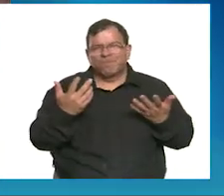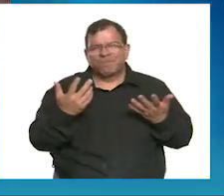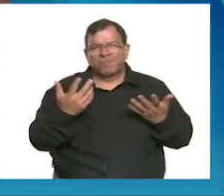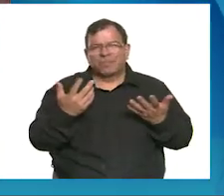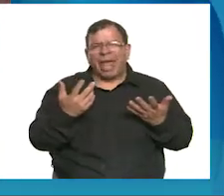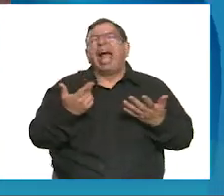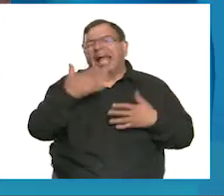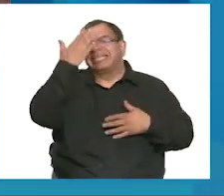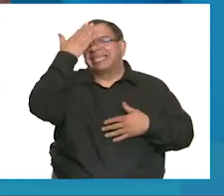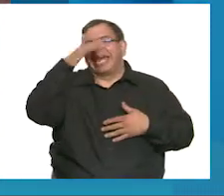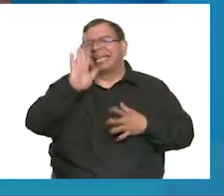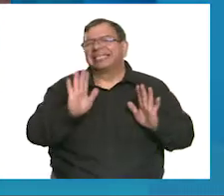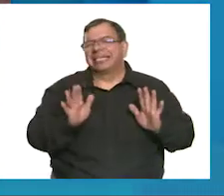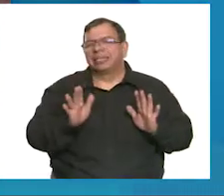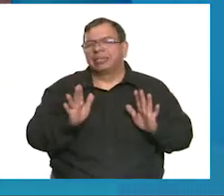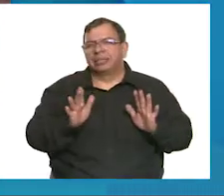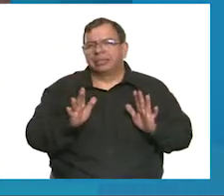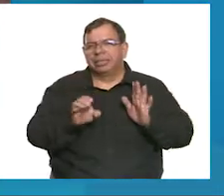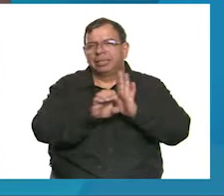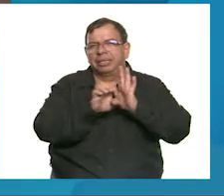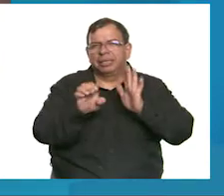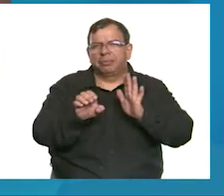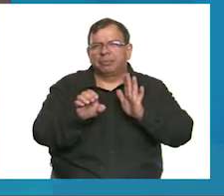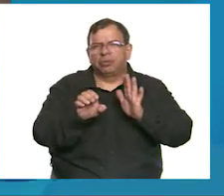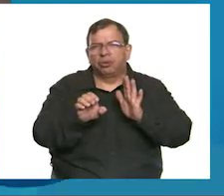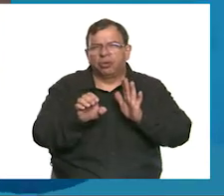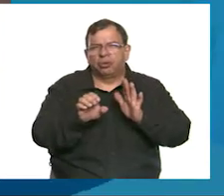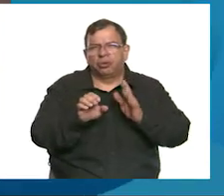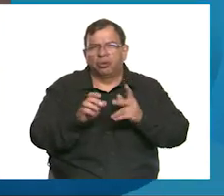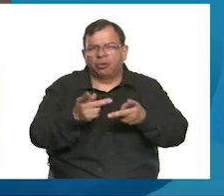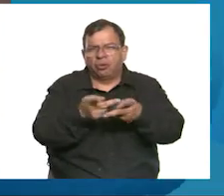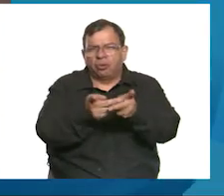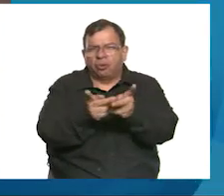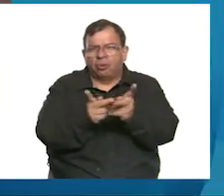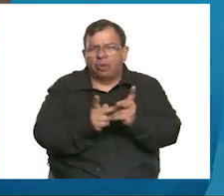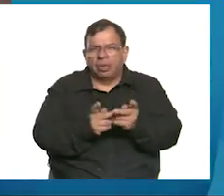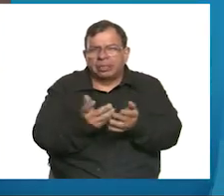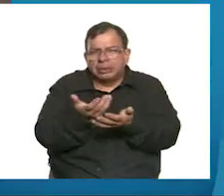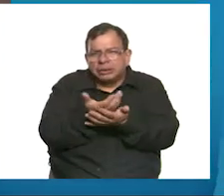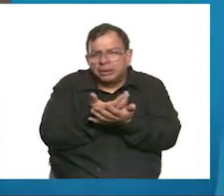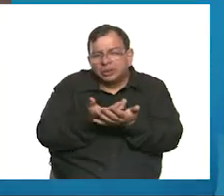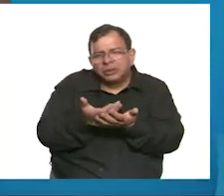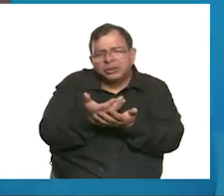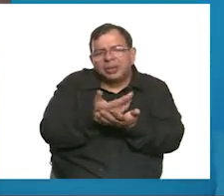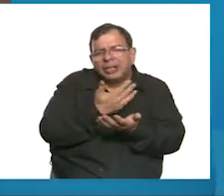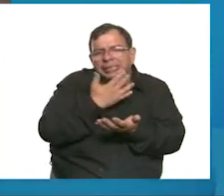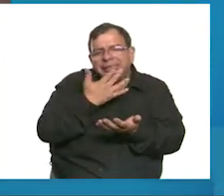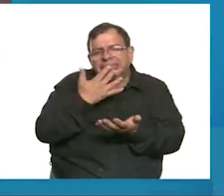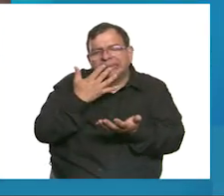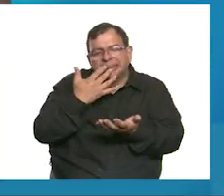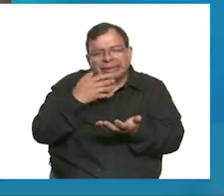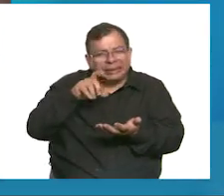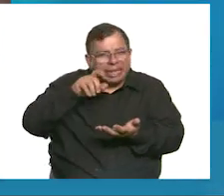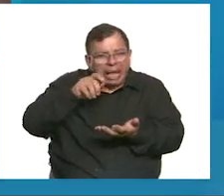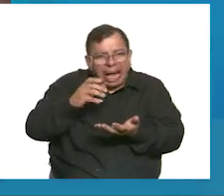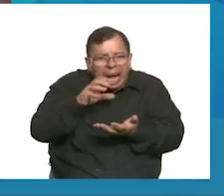Creo que ya sé, por ejemplo, cuando nos sirven un plato, una sopita muy deliciosa y está muy caliente, bueno, al meter